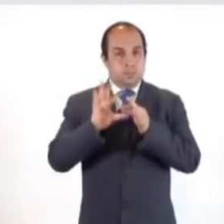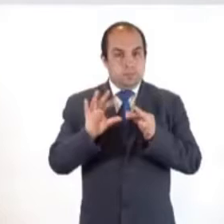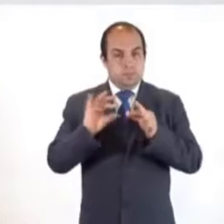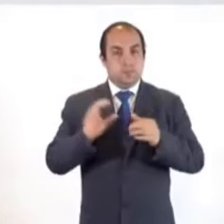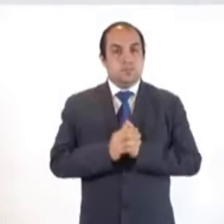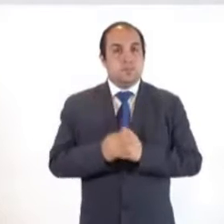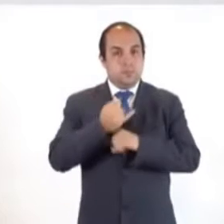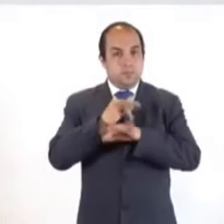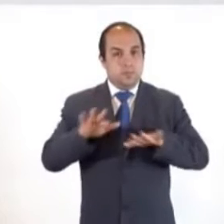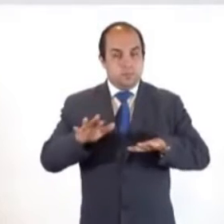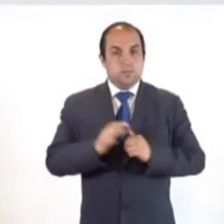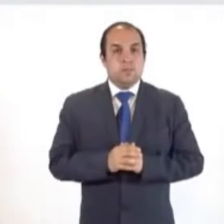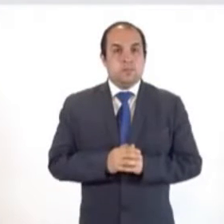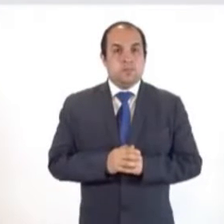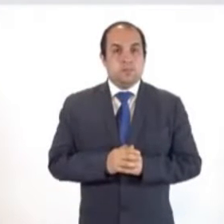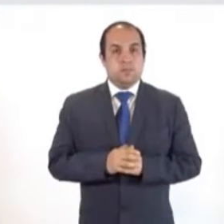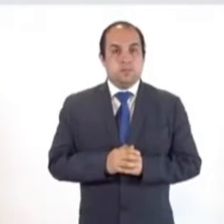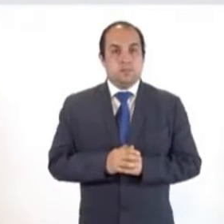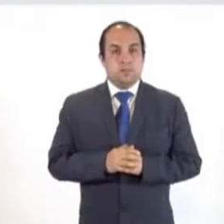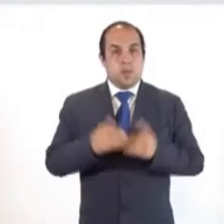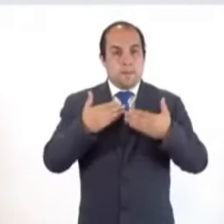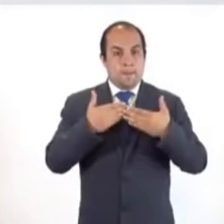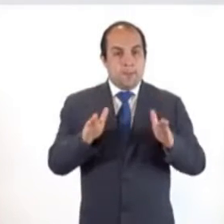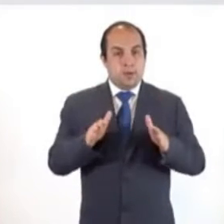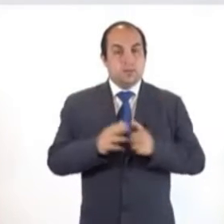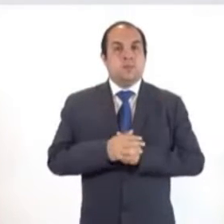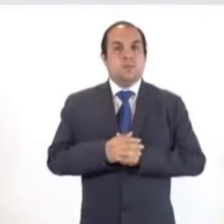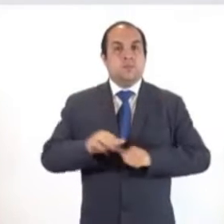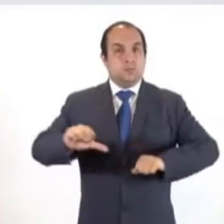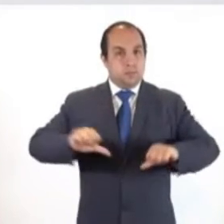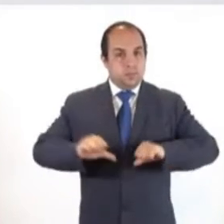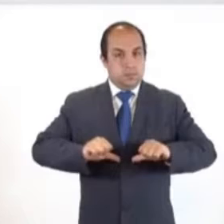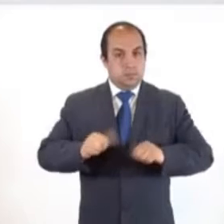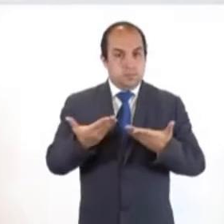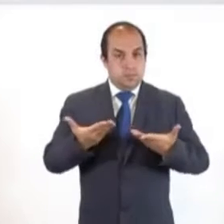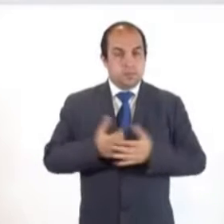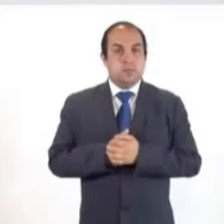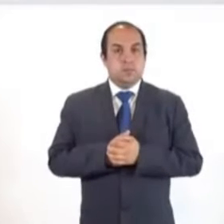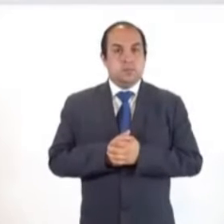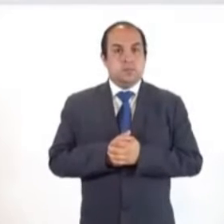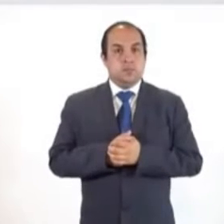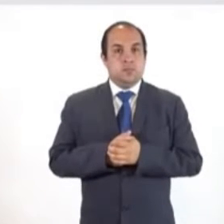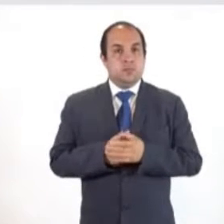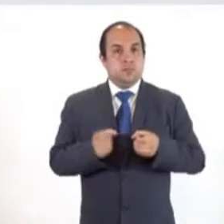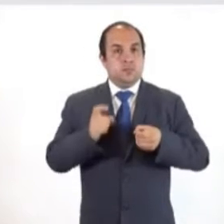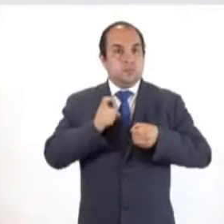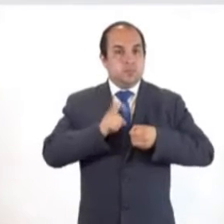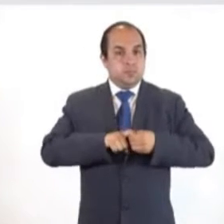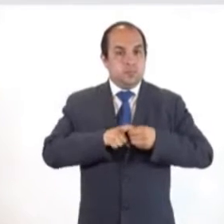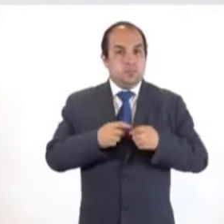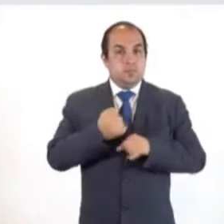la información de las aperturas que estamos haciendo asociadas a lo